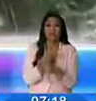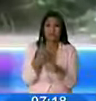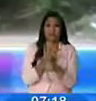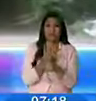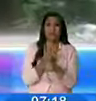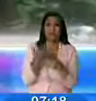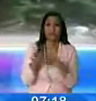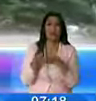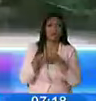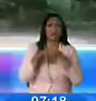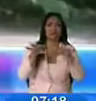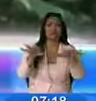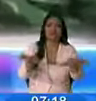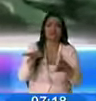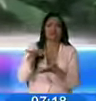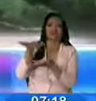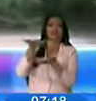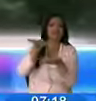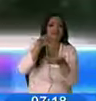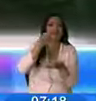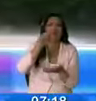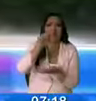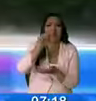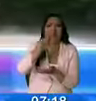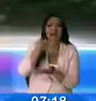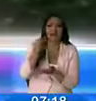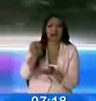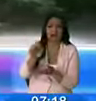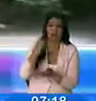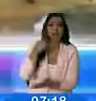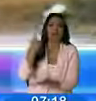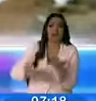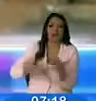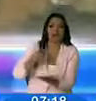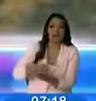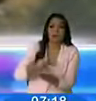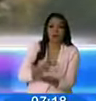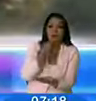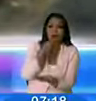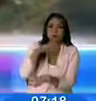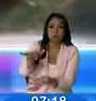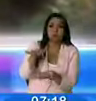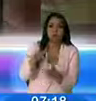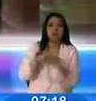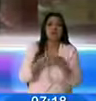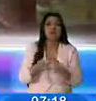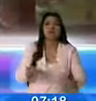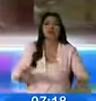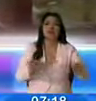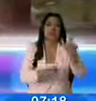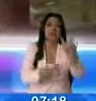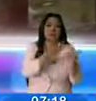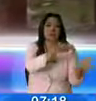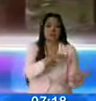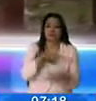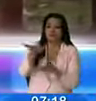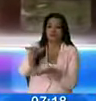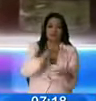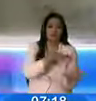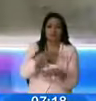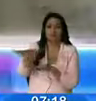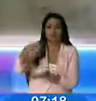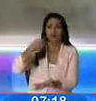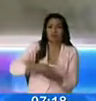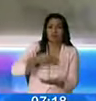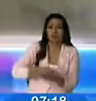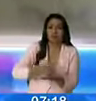redes de abastecimiento en todo Nariño. Para la adquisición de víveres serían diferentes pobladores quienes darían las compras